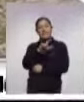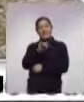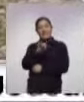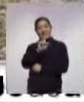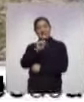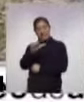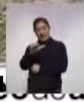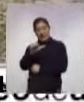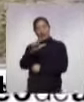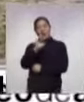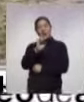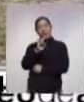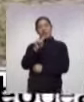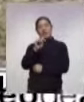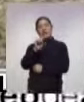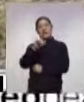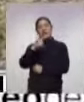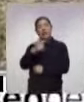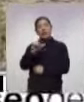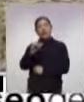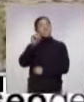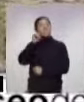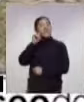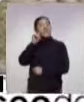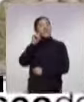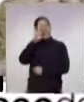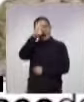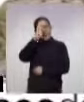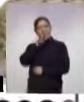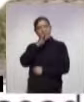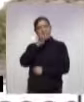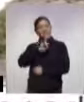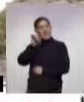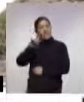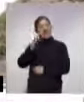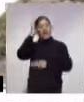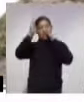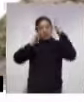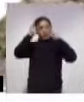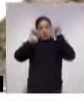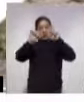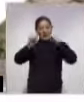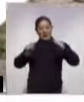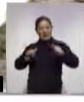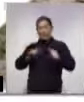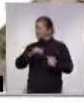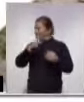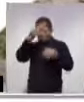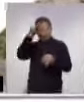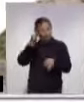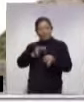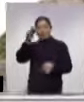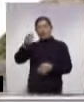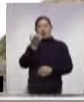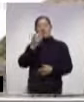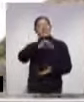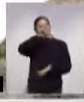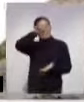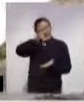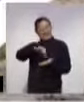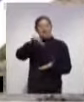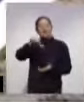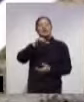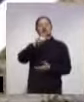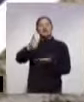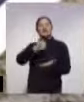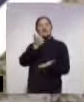Ortega. Mañana, insisto, a las 12 del día, allá en el Museo de Arte de Tlaxcala, justo en el centro de la ciudad capital, ahí en Plaza